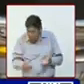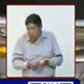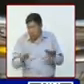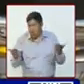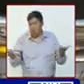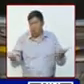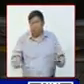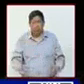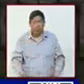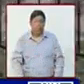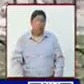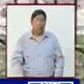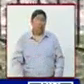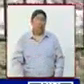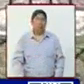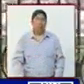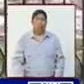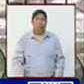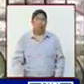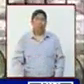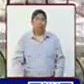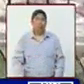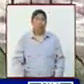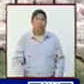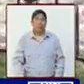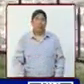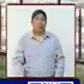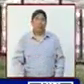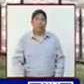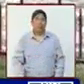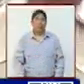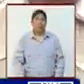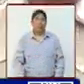interpretadas o son mal utilizadas por las autoridades.